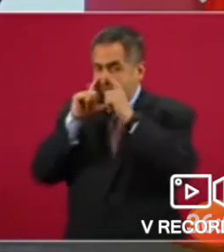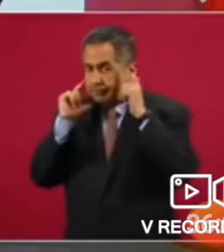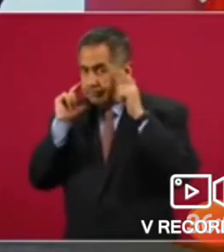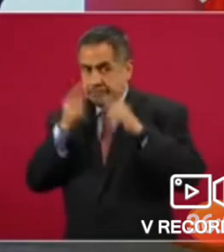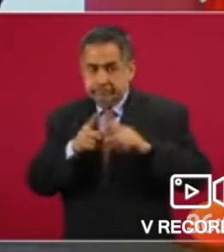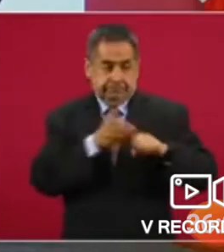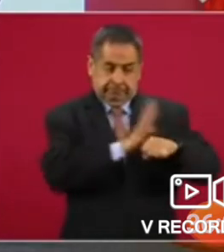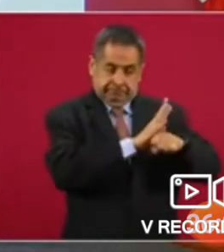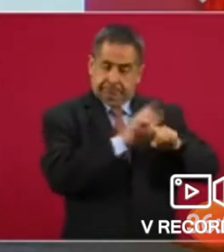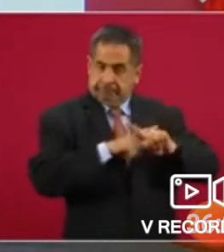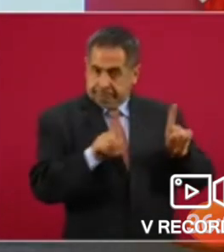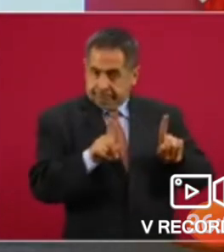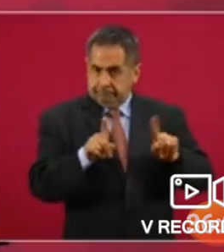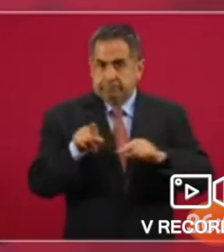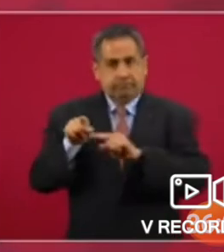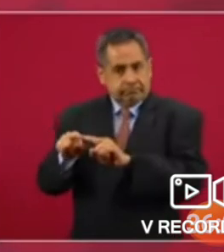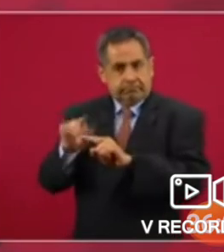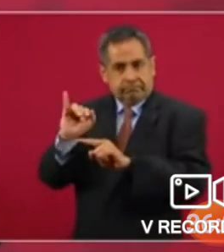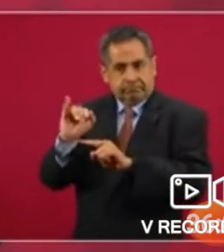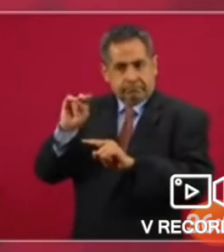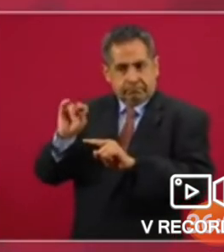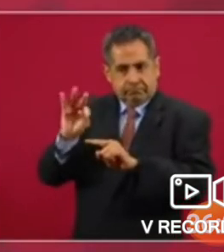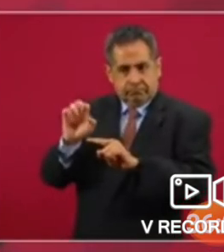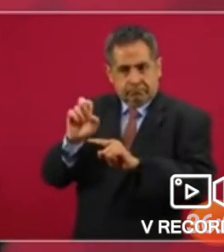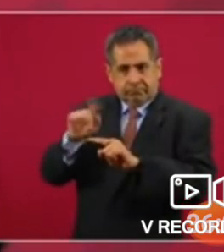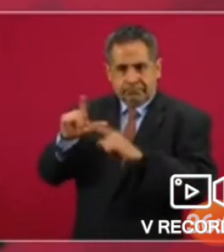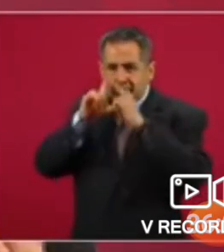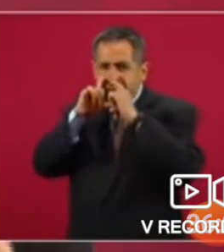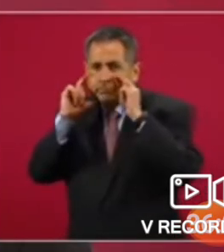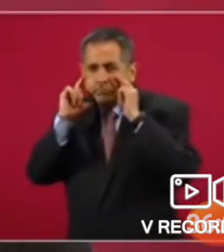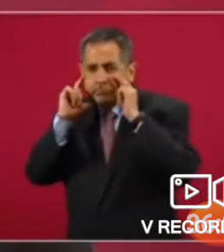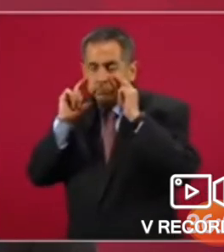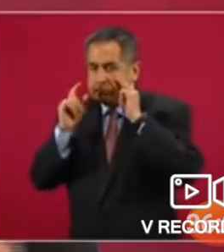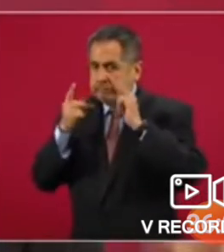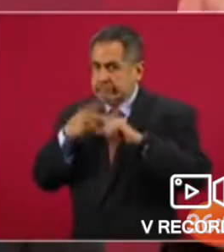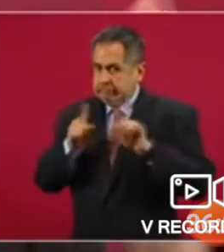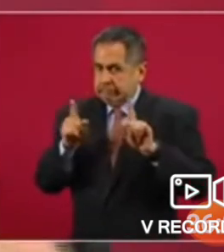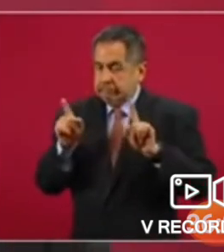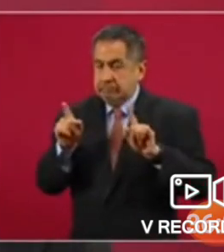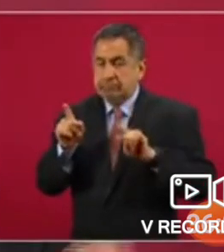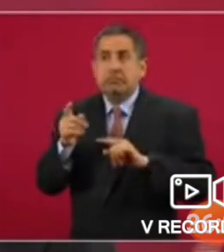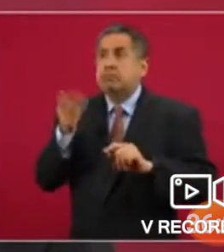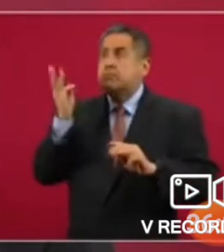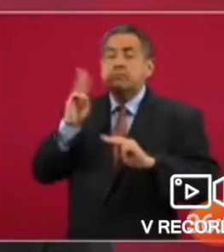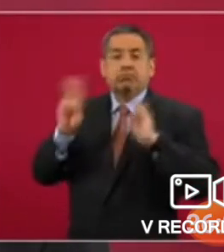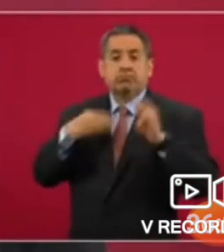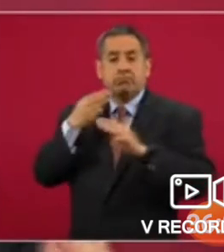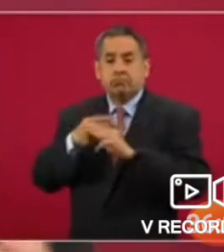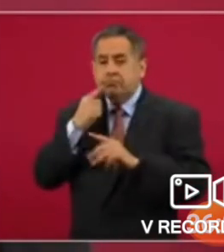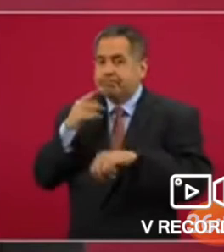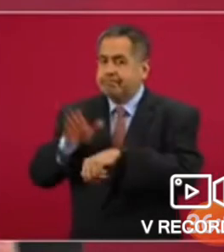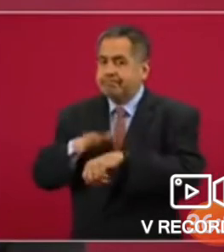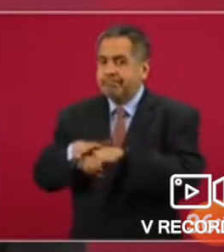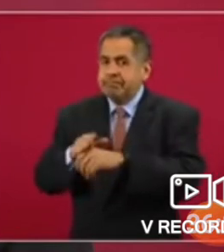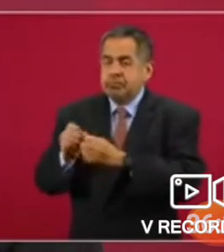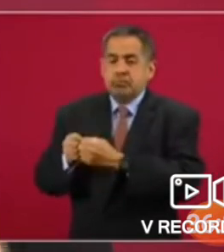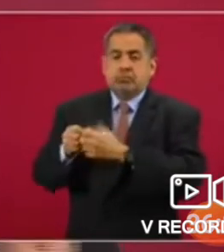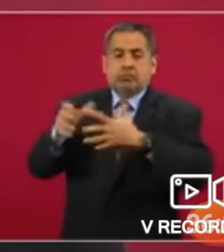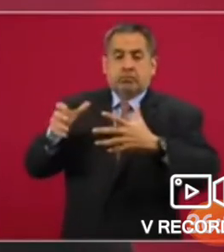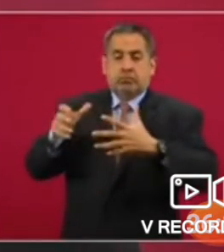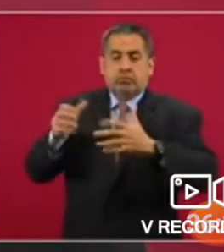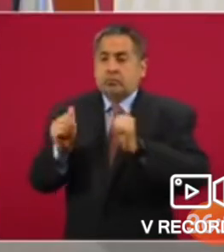una predicción que se ha hecho en todos los países del mundo, que podríamos tener un repunte o rebrote. No se requiere